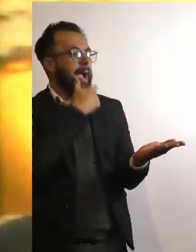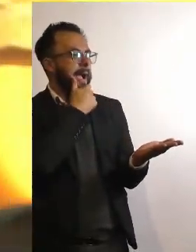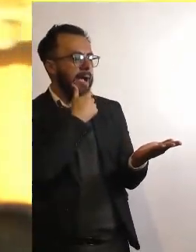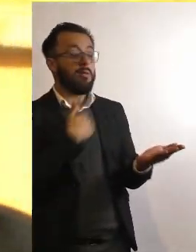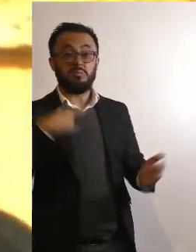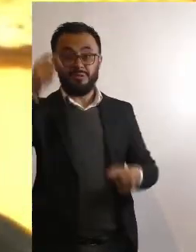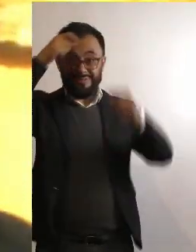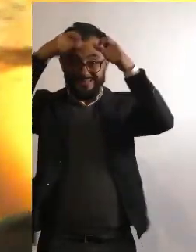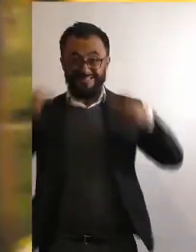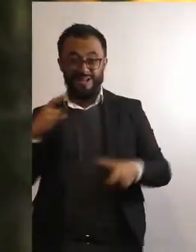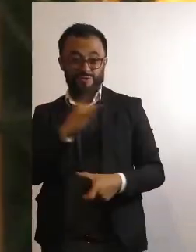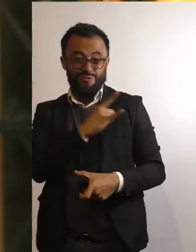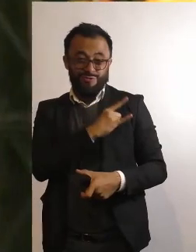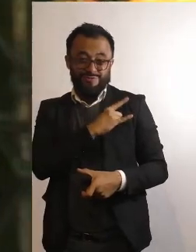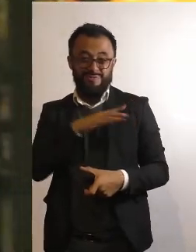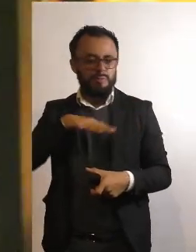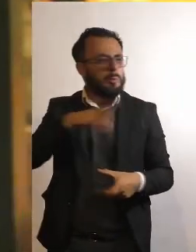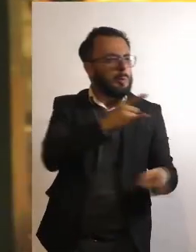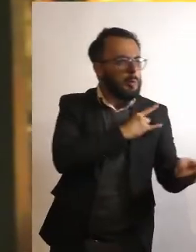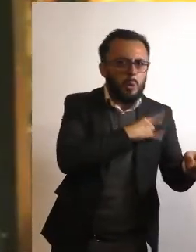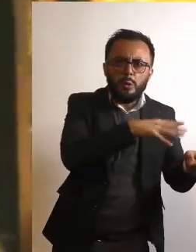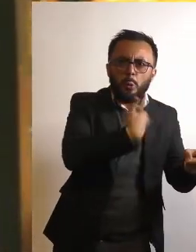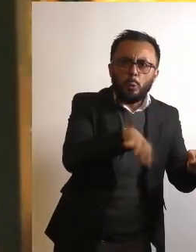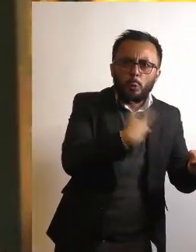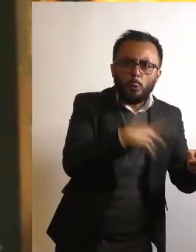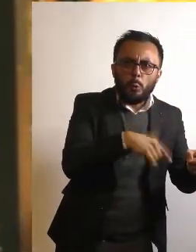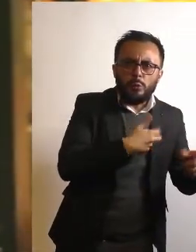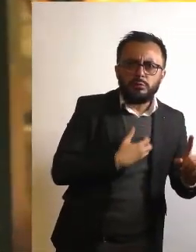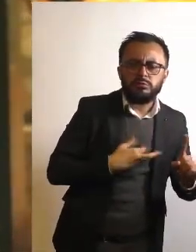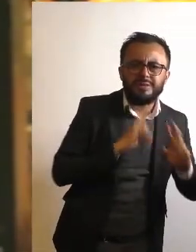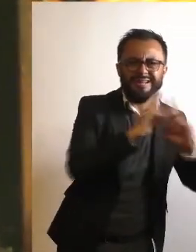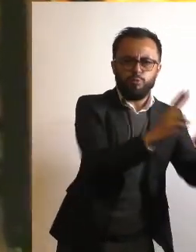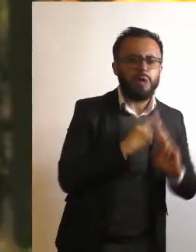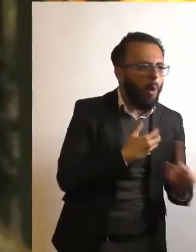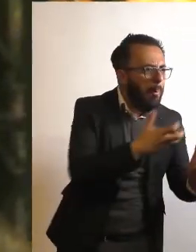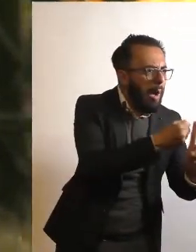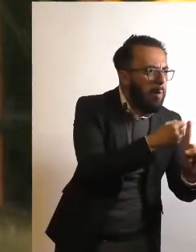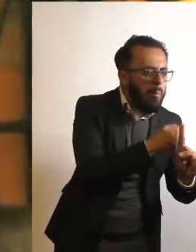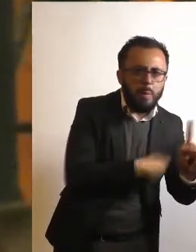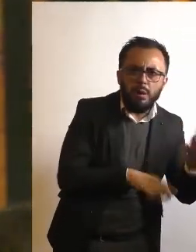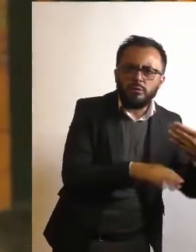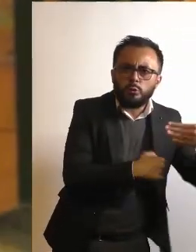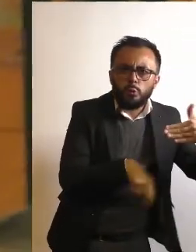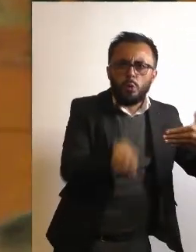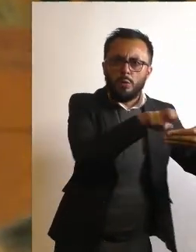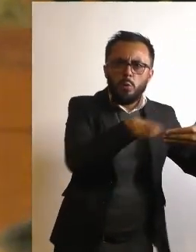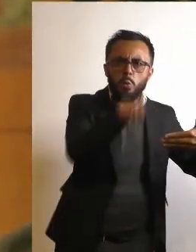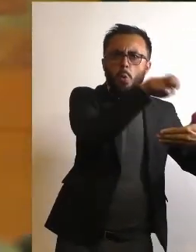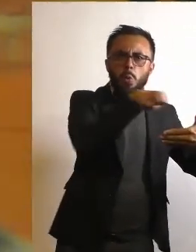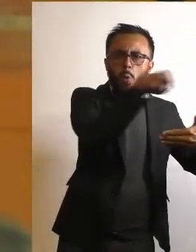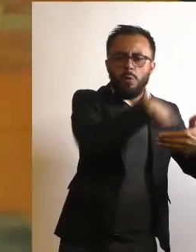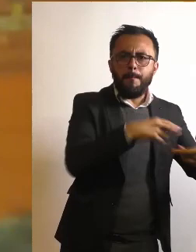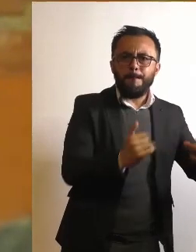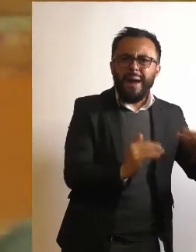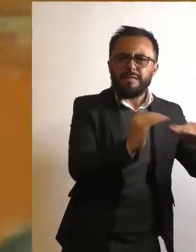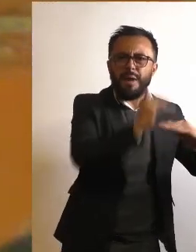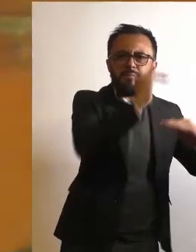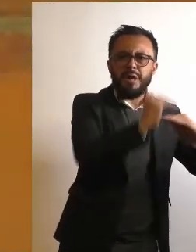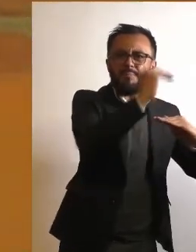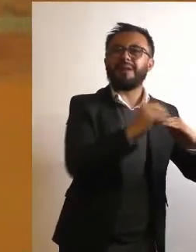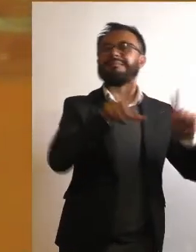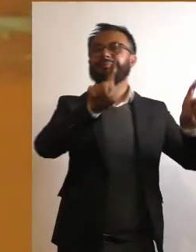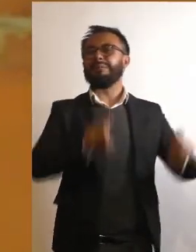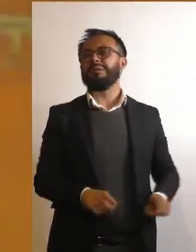logran tenernos resultados superiores en cuanto a, uno, la calidad con la que desarrollamos nuestra función social; dos, los logros